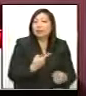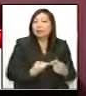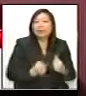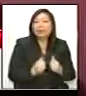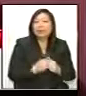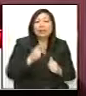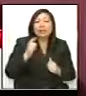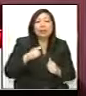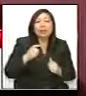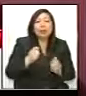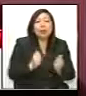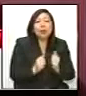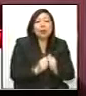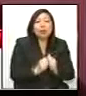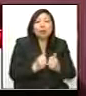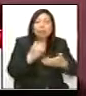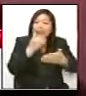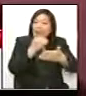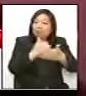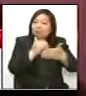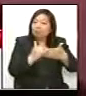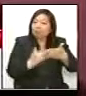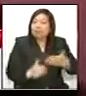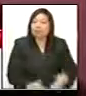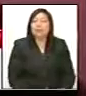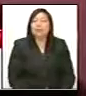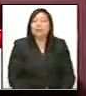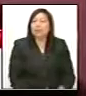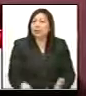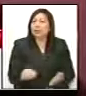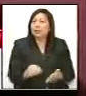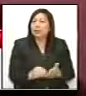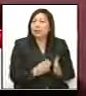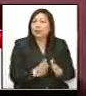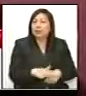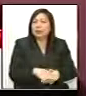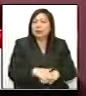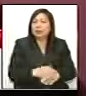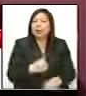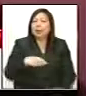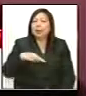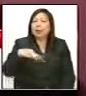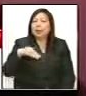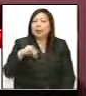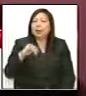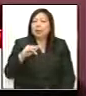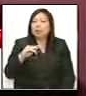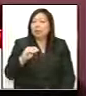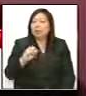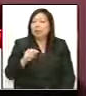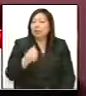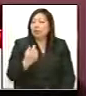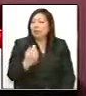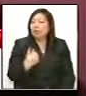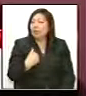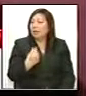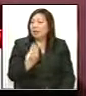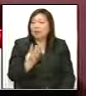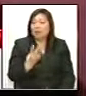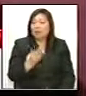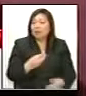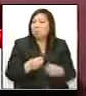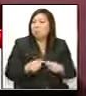la necesidad de contar con un registro único que lo van a organizar casualmente el MINSA para no tener cuatro, y que